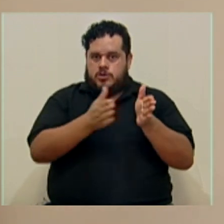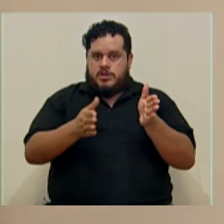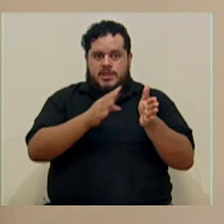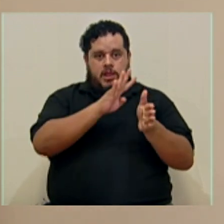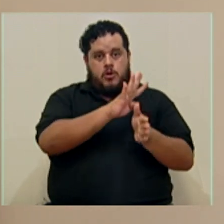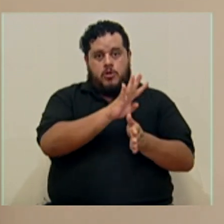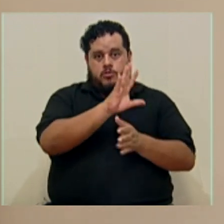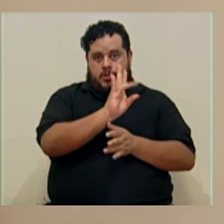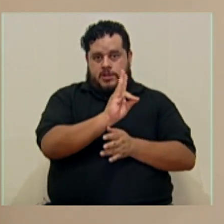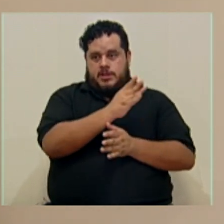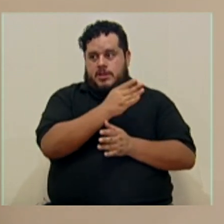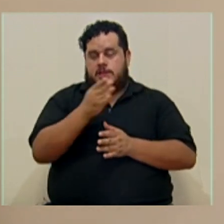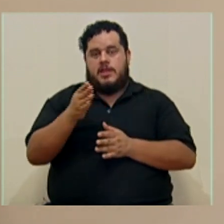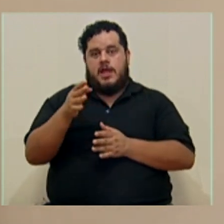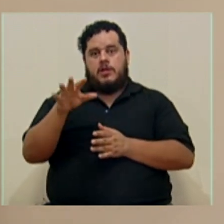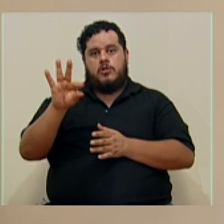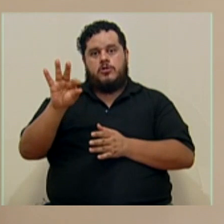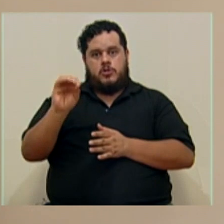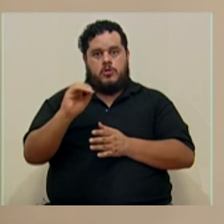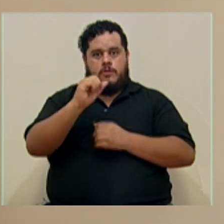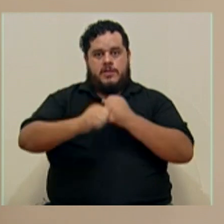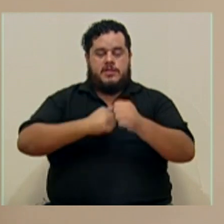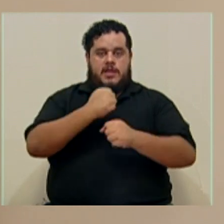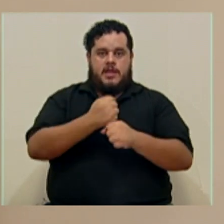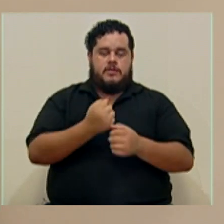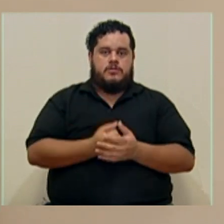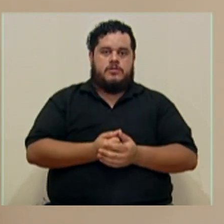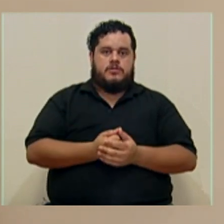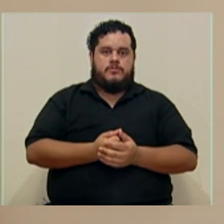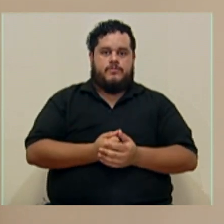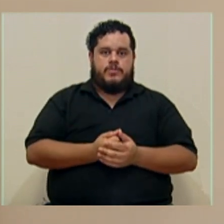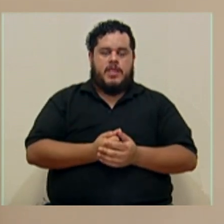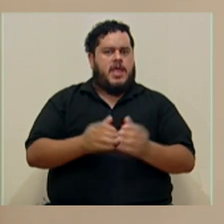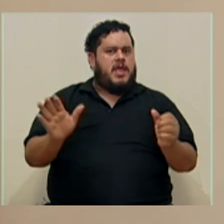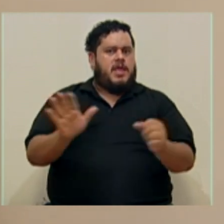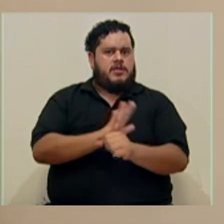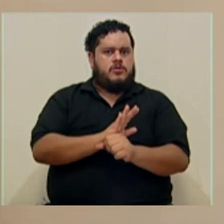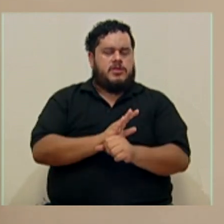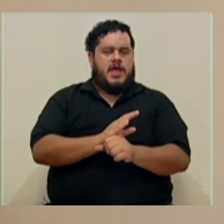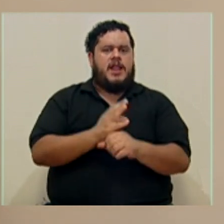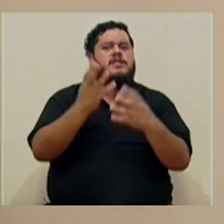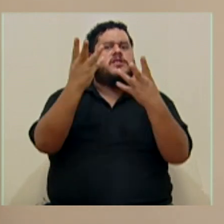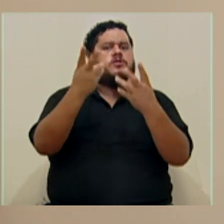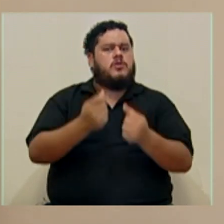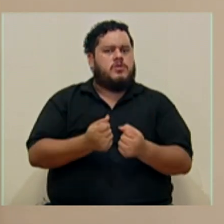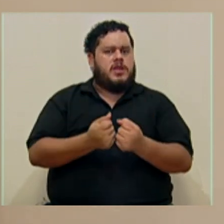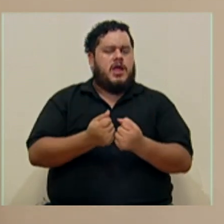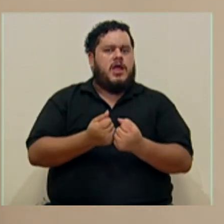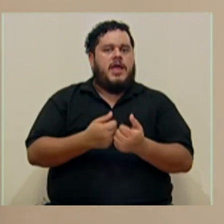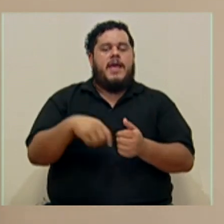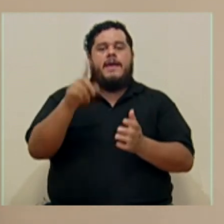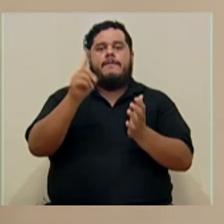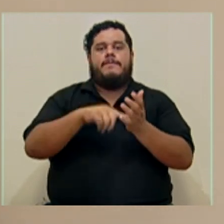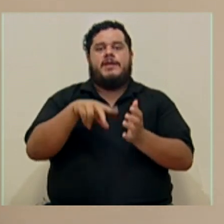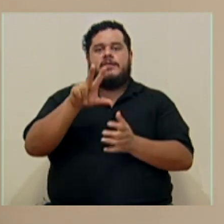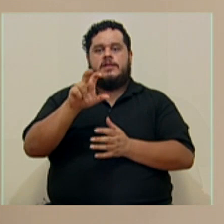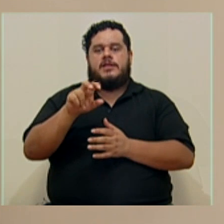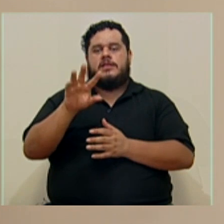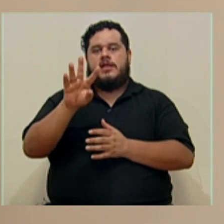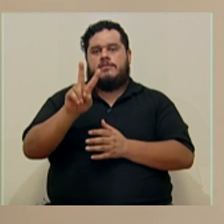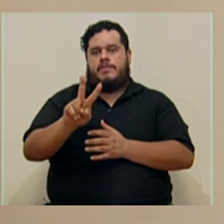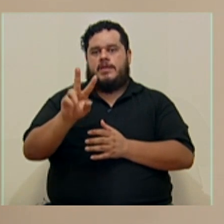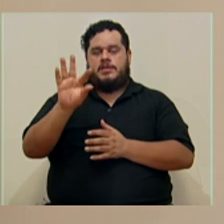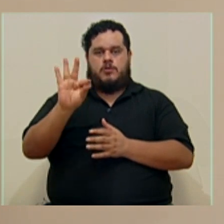de los 47 a los 90 años. En total, se contabilizan